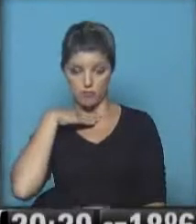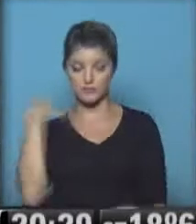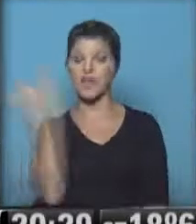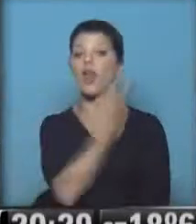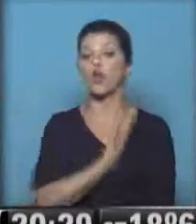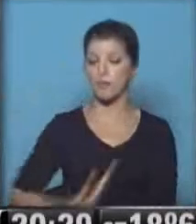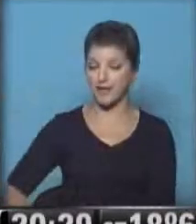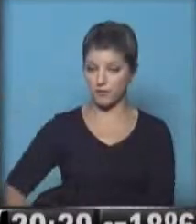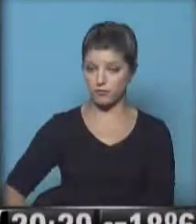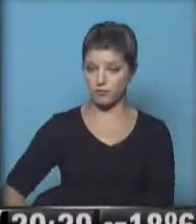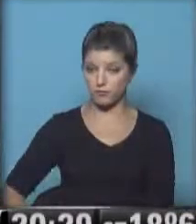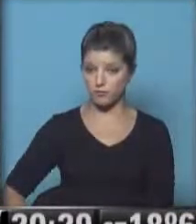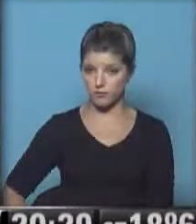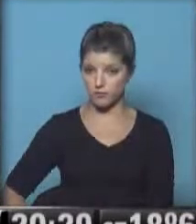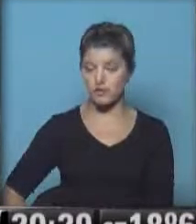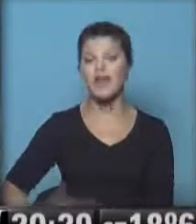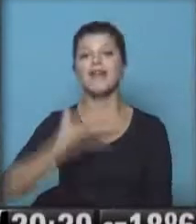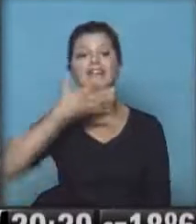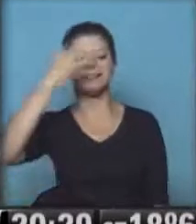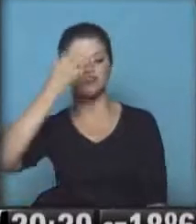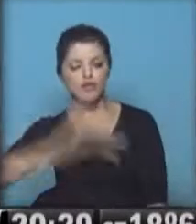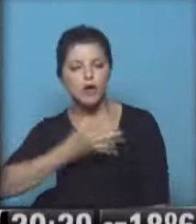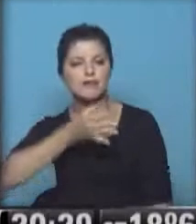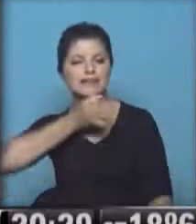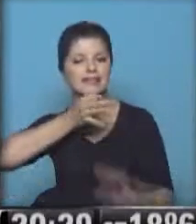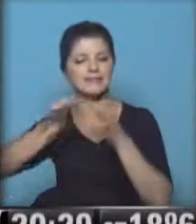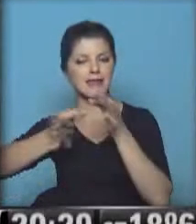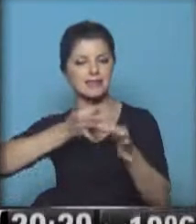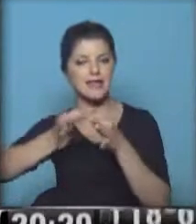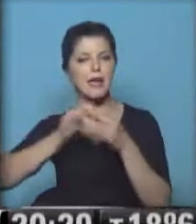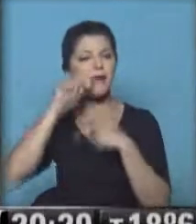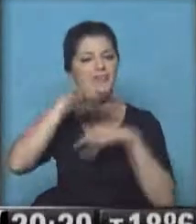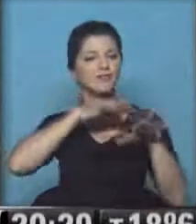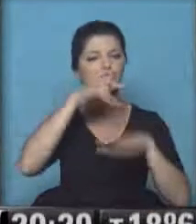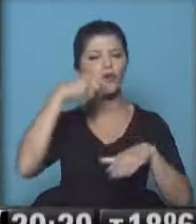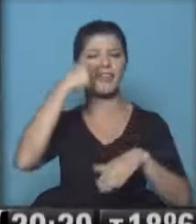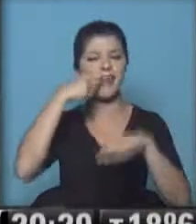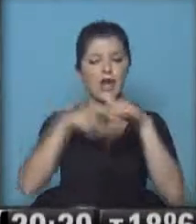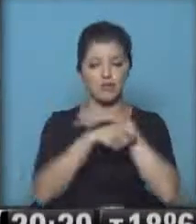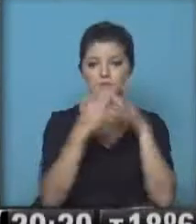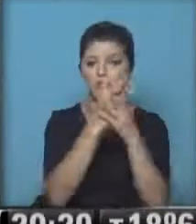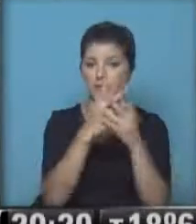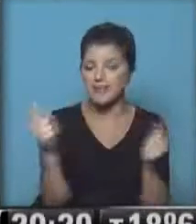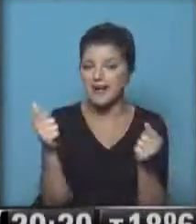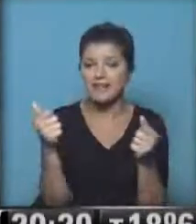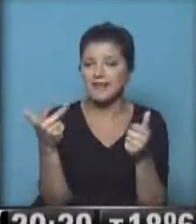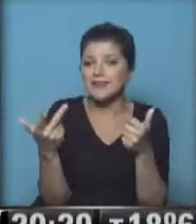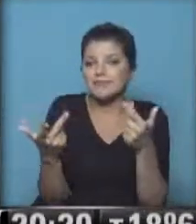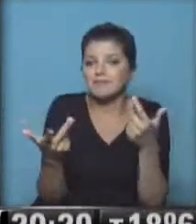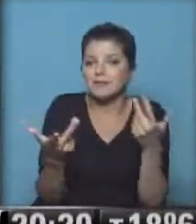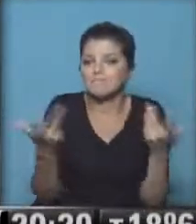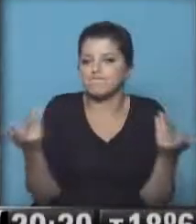una decisión y una estrategia para combatir el narcotráfico que